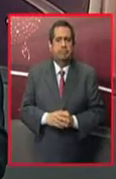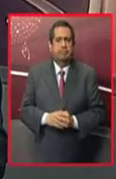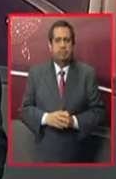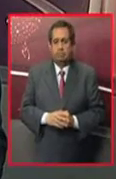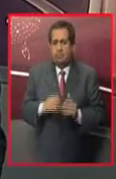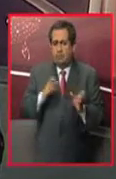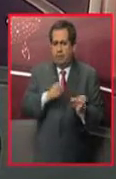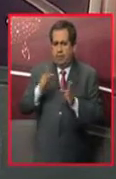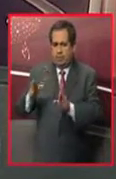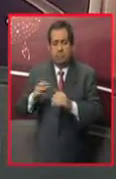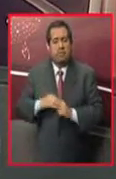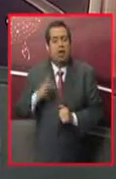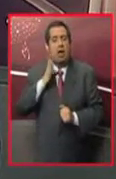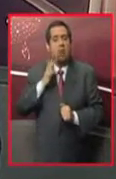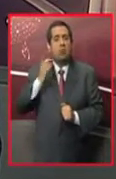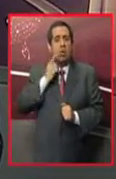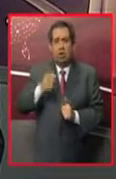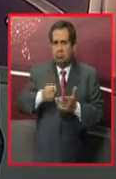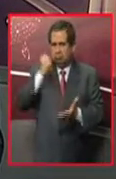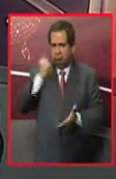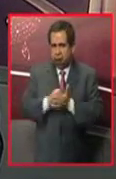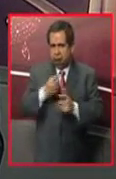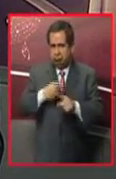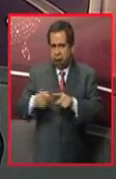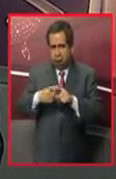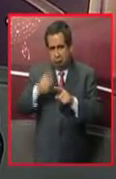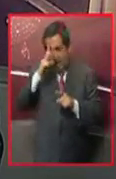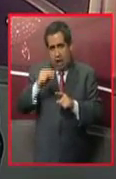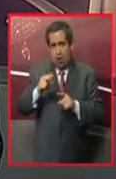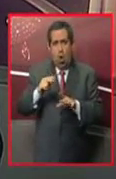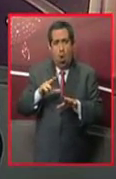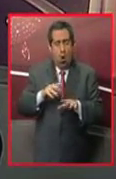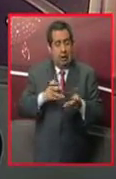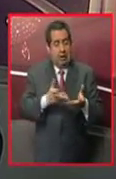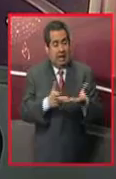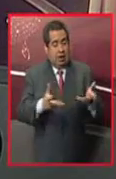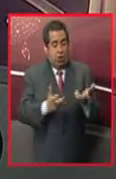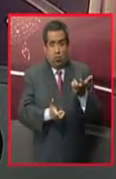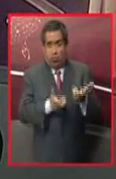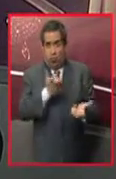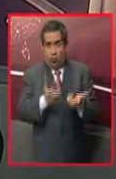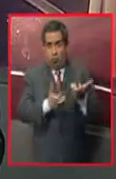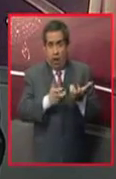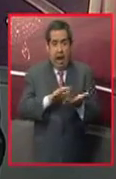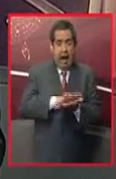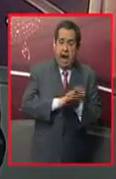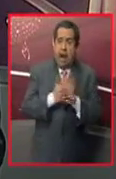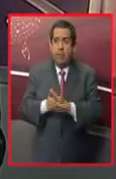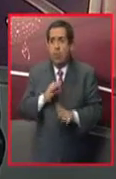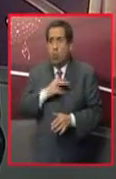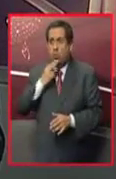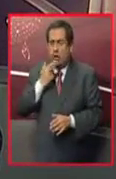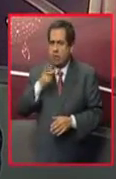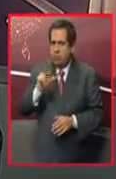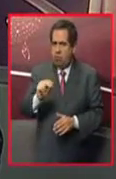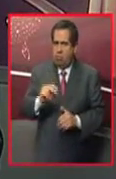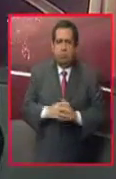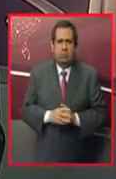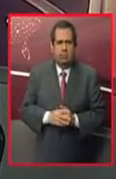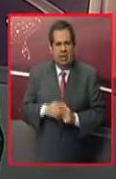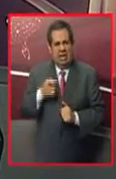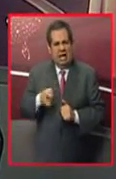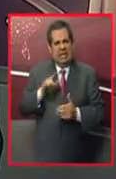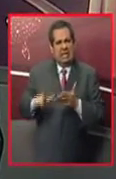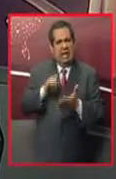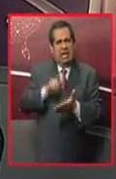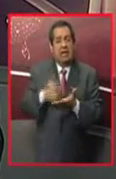Pasemos ahora a la Cámara de Diputados, donde se avaló una reforma para no permitir el cambio de uso de suelo a terrenos incendiados. Esta reforma